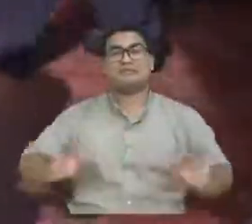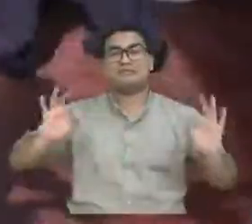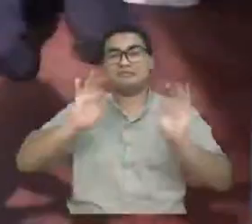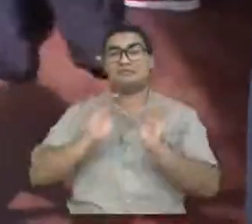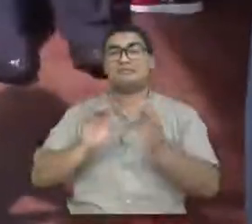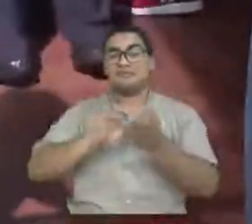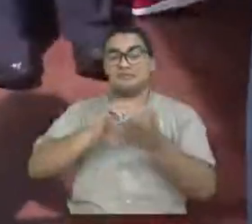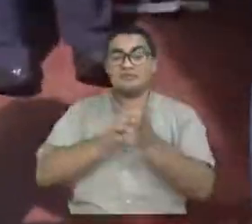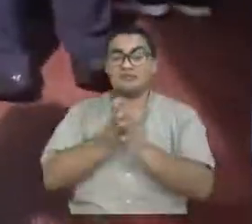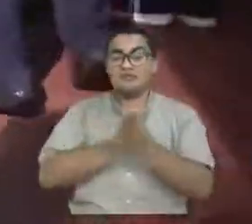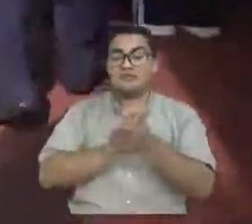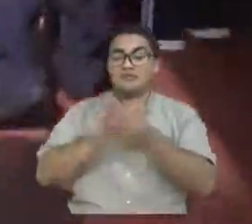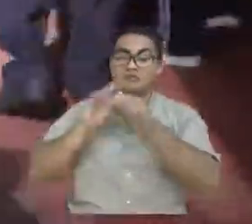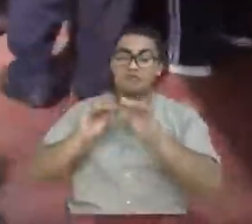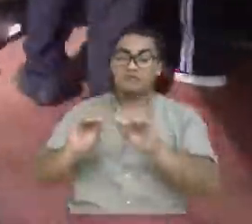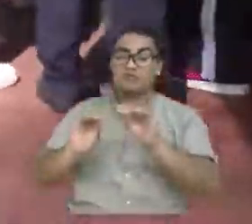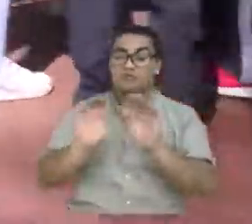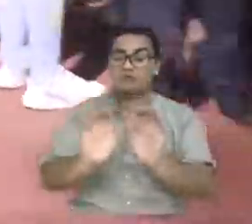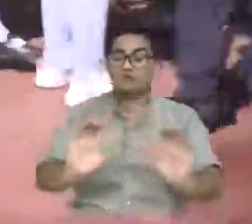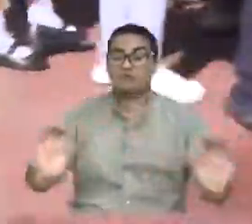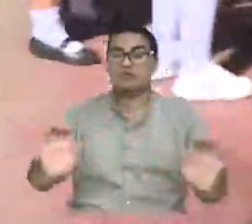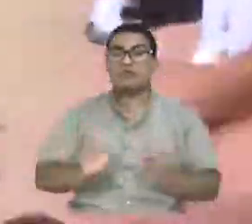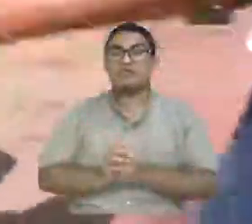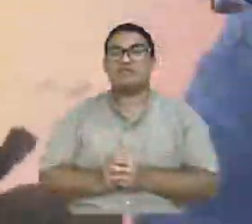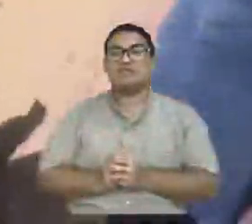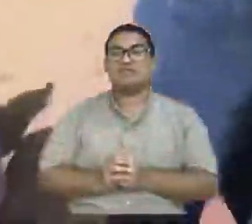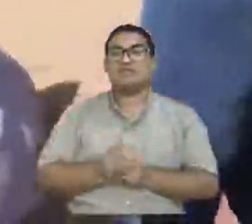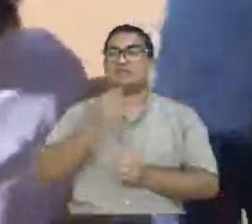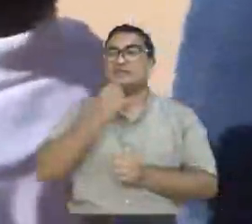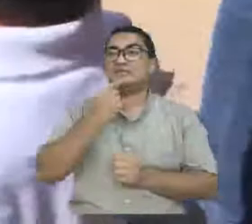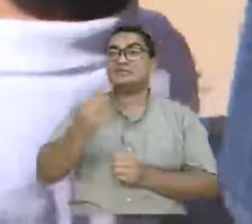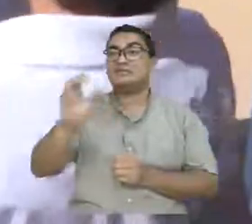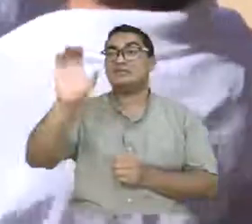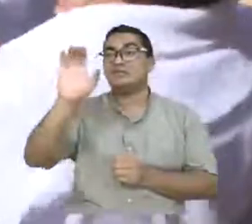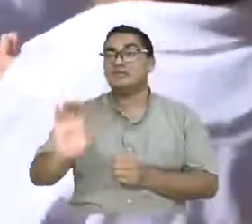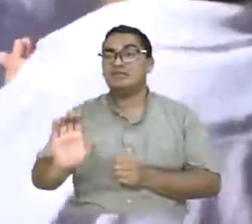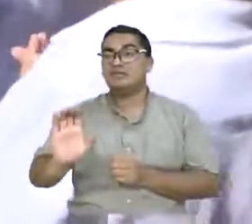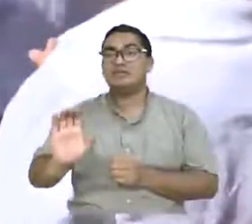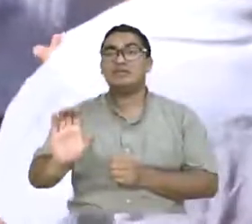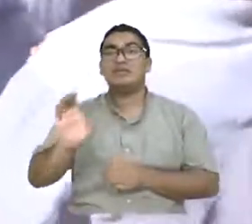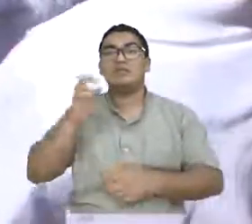manos desde pequeño y crear ese hábito. Imagínese un niño que constantemente tiene problemas de